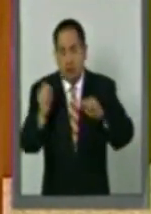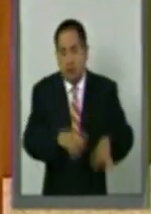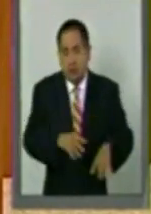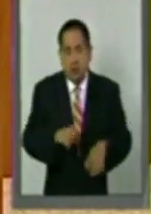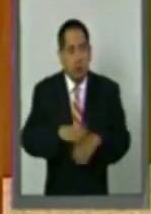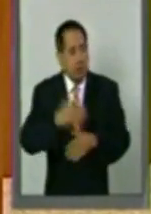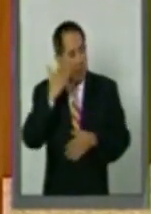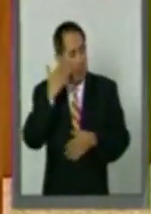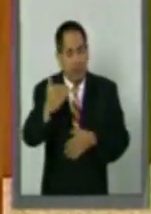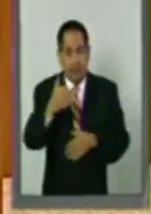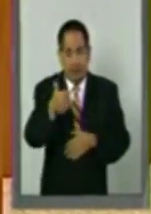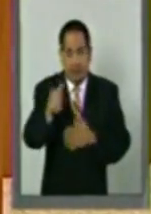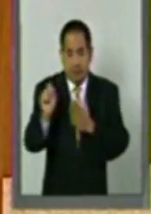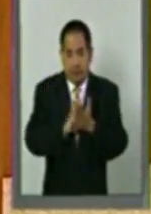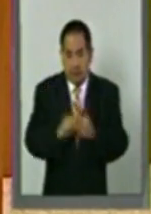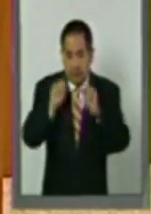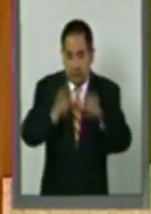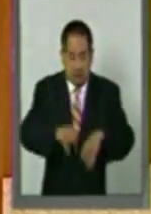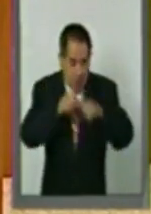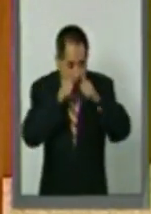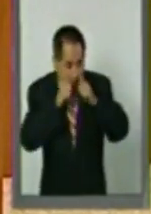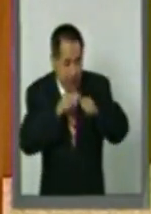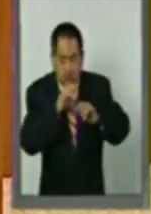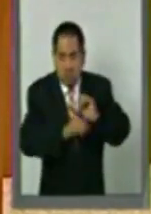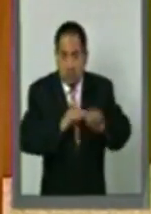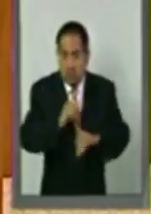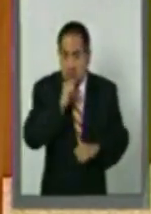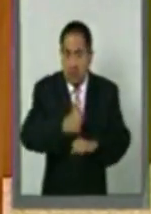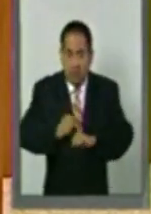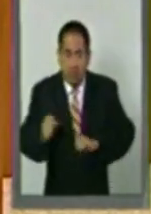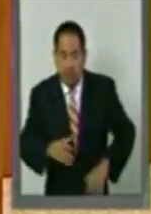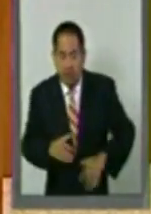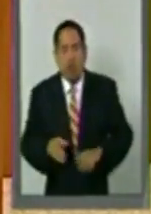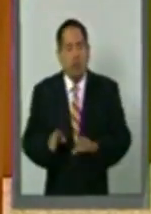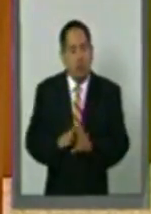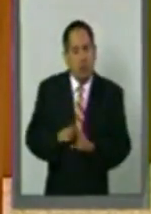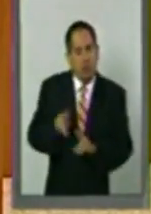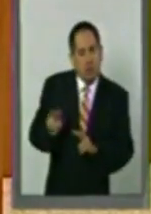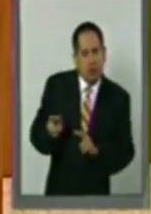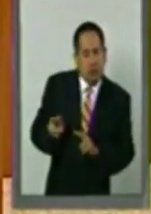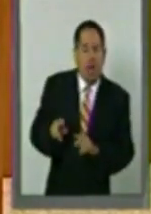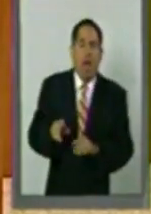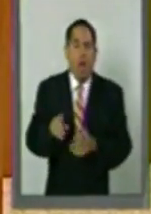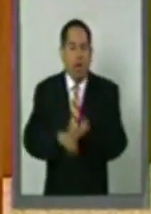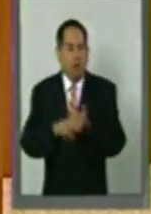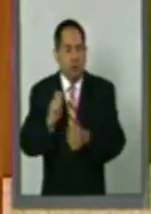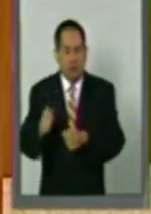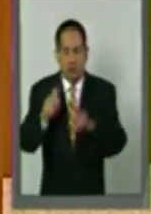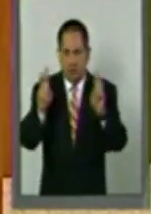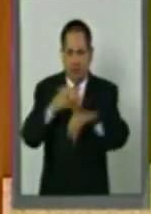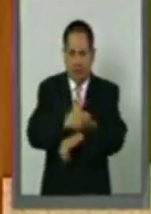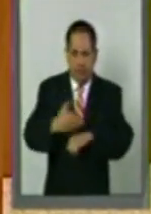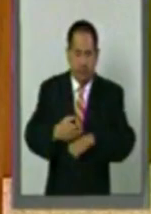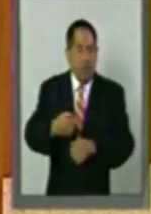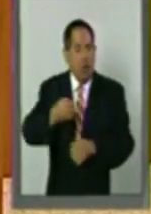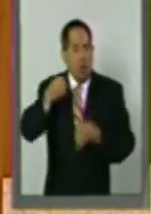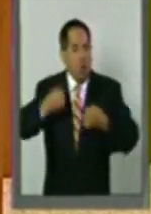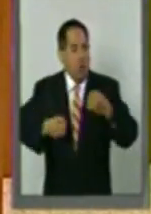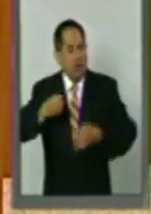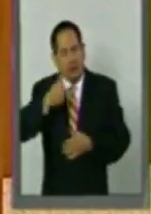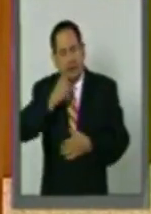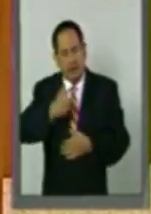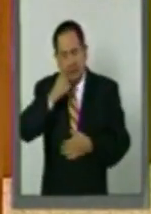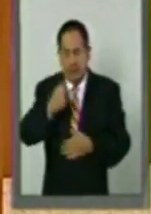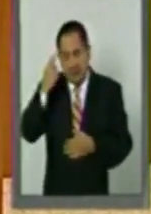por más de 6 meses a sus hijos. En la práctica cotidiana judicial en materia familiar, los jueces, siempre bajo el